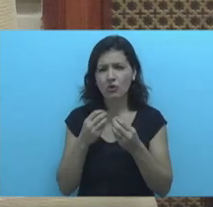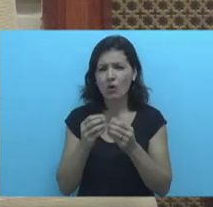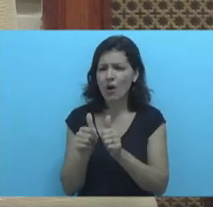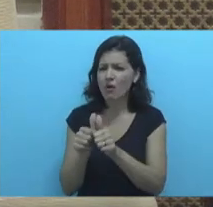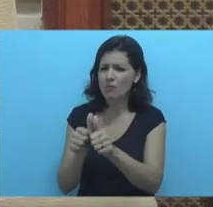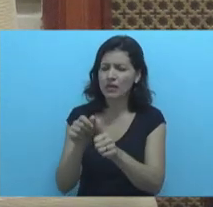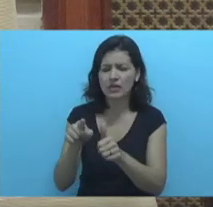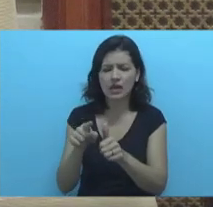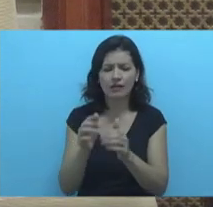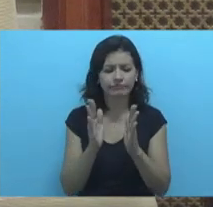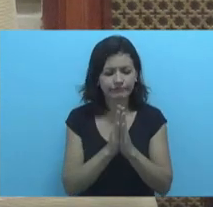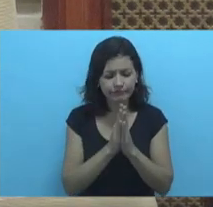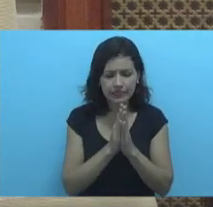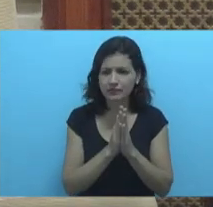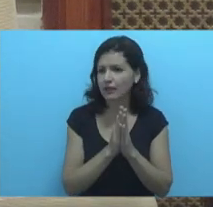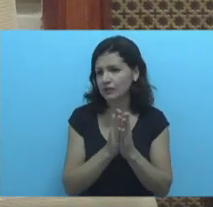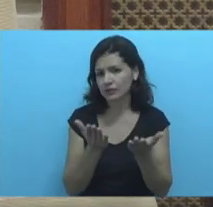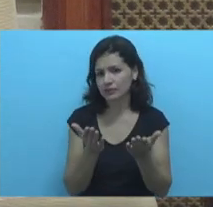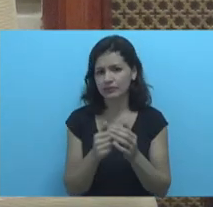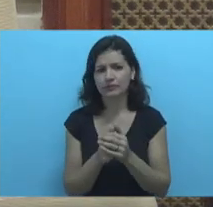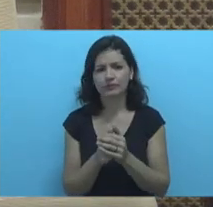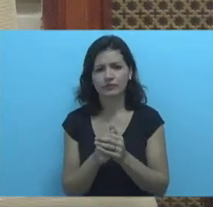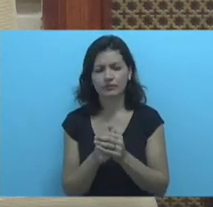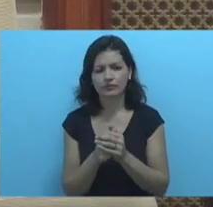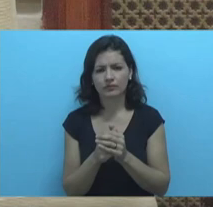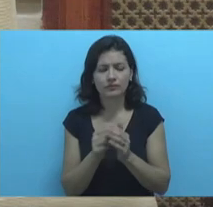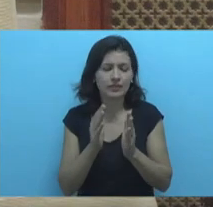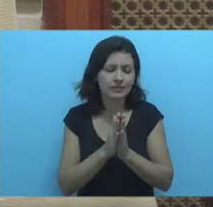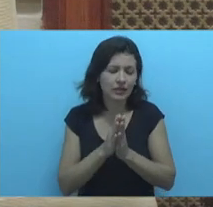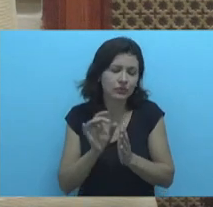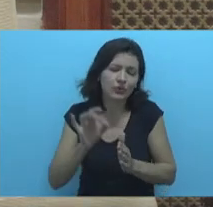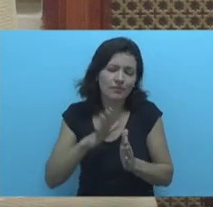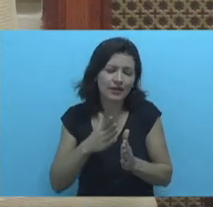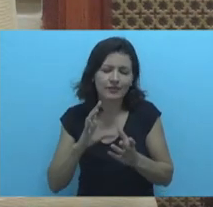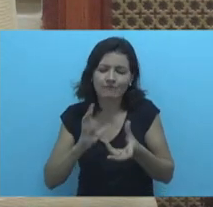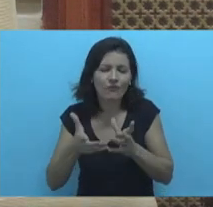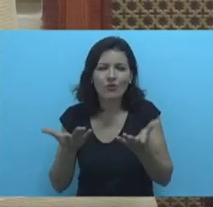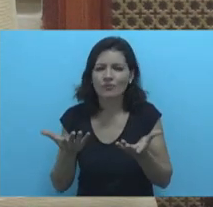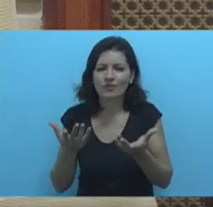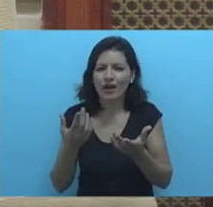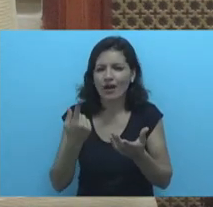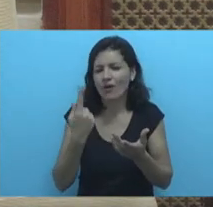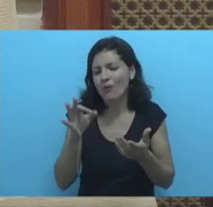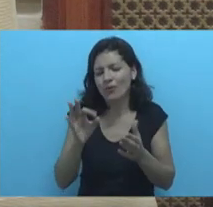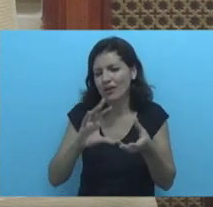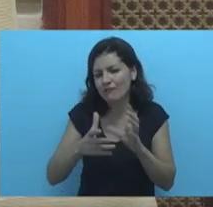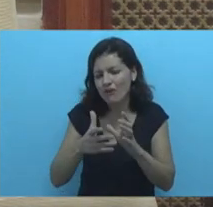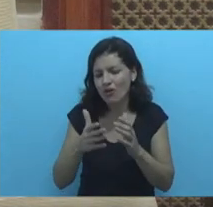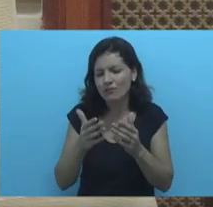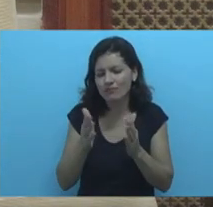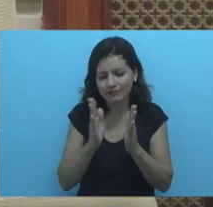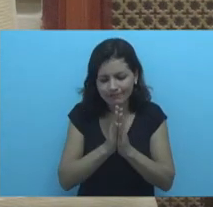saber a ella, a Clara y a la familia y a los amigos. No encontraba otra forma de hacerlo que acompañarlos